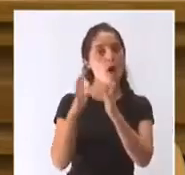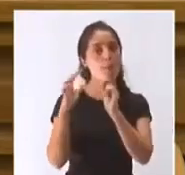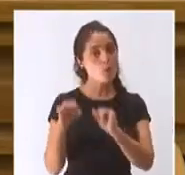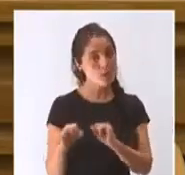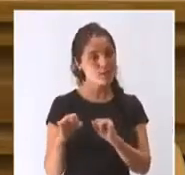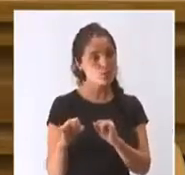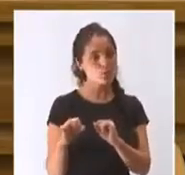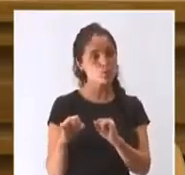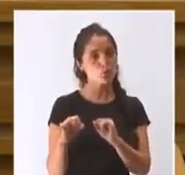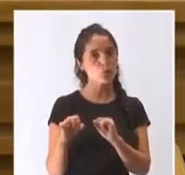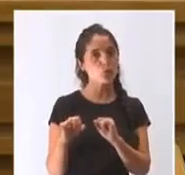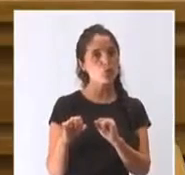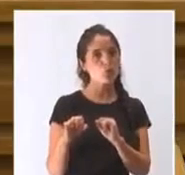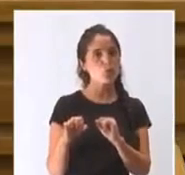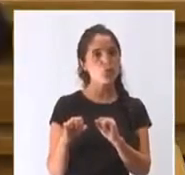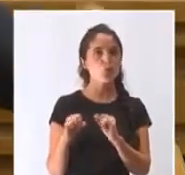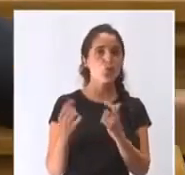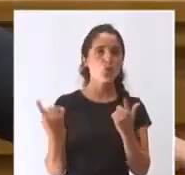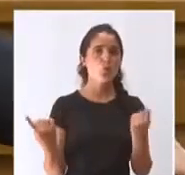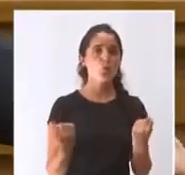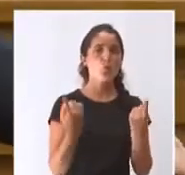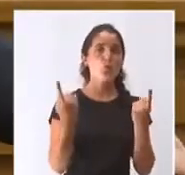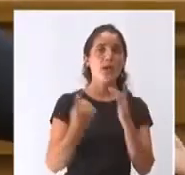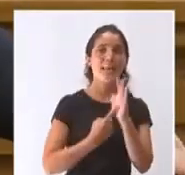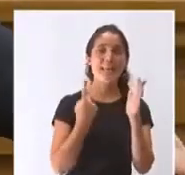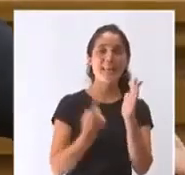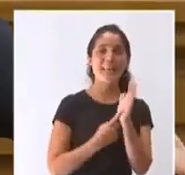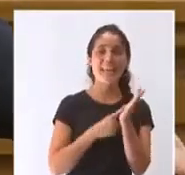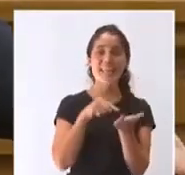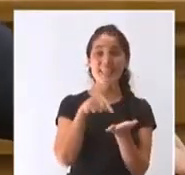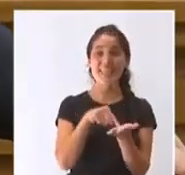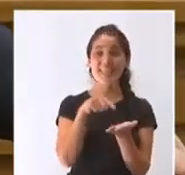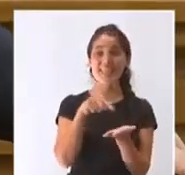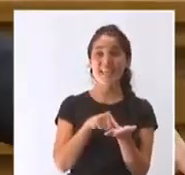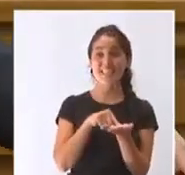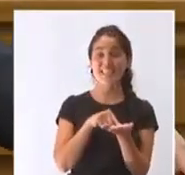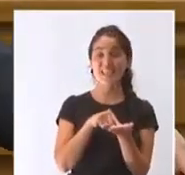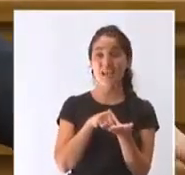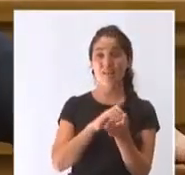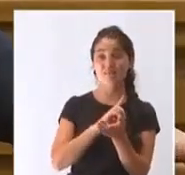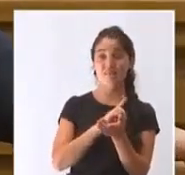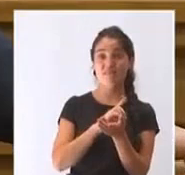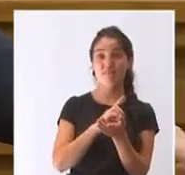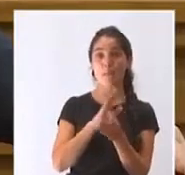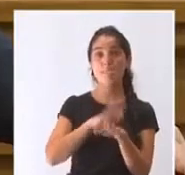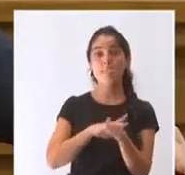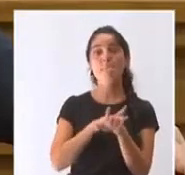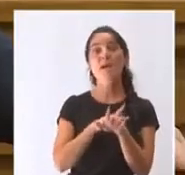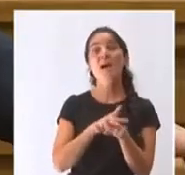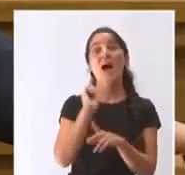una modificación de la ley de tasa de la ley que regula la tasa de caza y de pesca